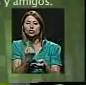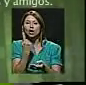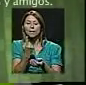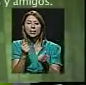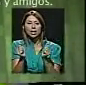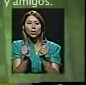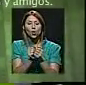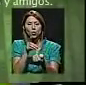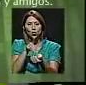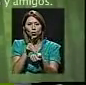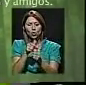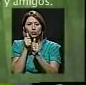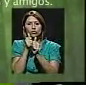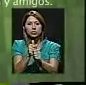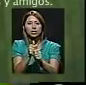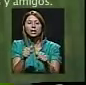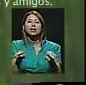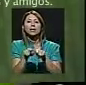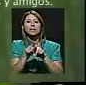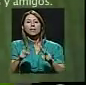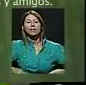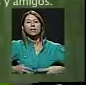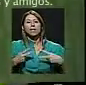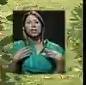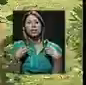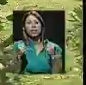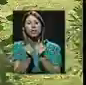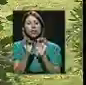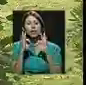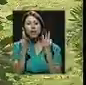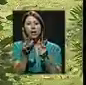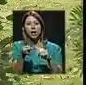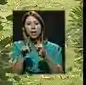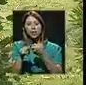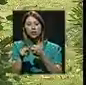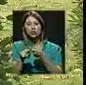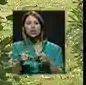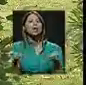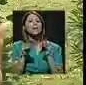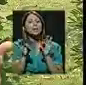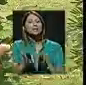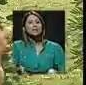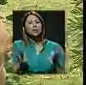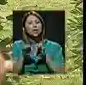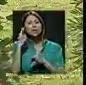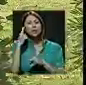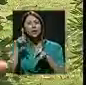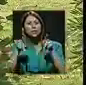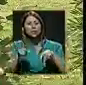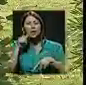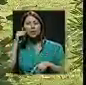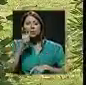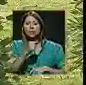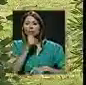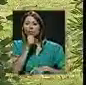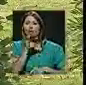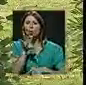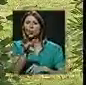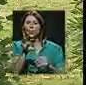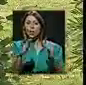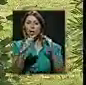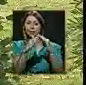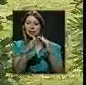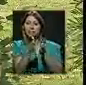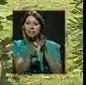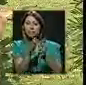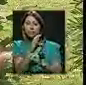médica y llevar una vida sana junto con familiares y amigos. Lo más importante para un adulto mayor es ser cuidado en su propia casa. Una persona